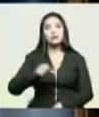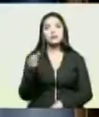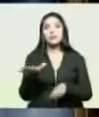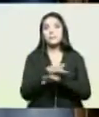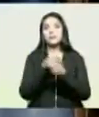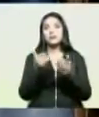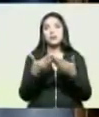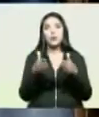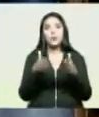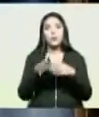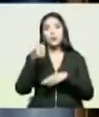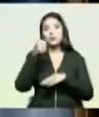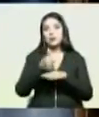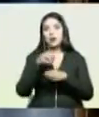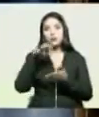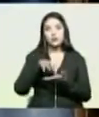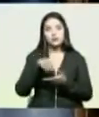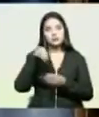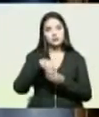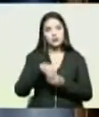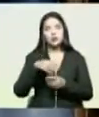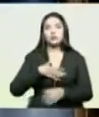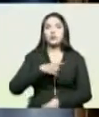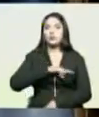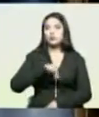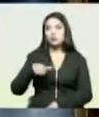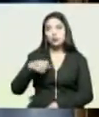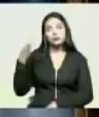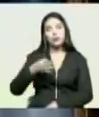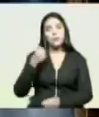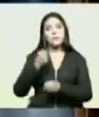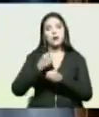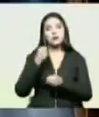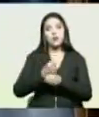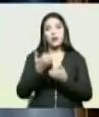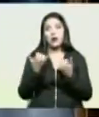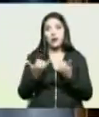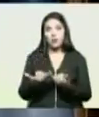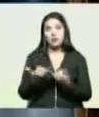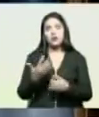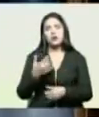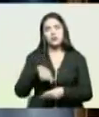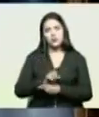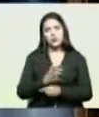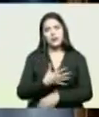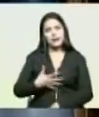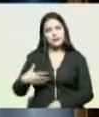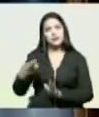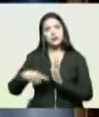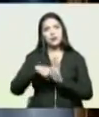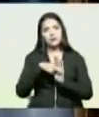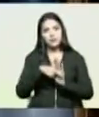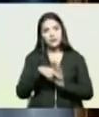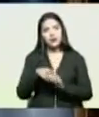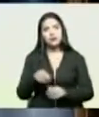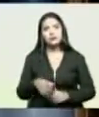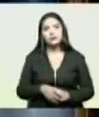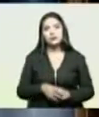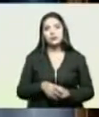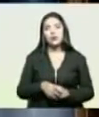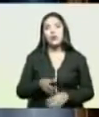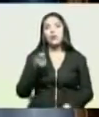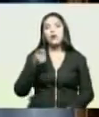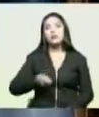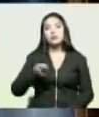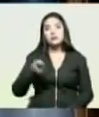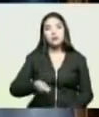un supraestado dentro del Estado. Nosotros vamos a trabajar este caso, y es lo que quiero ratificarle, con el TCJ